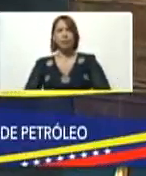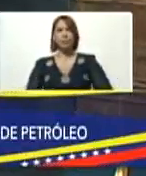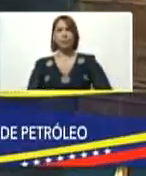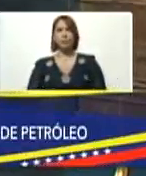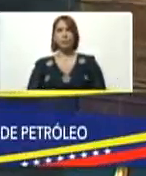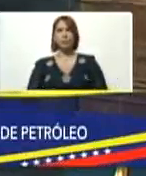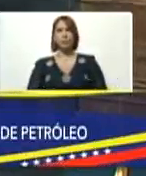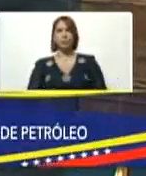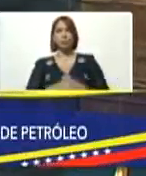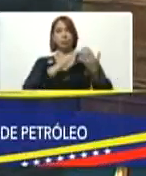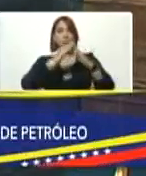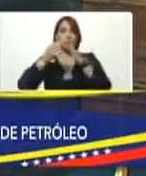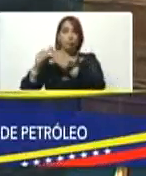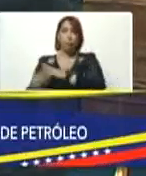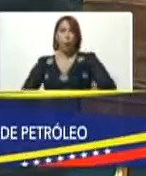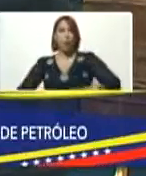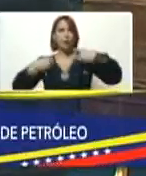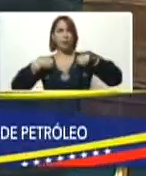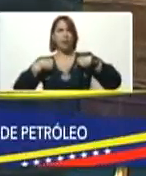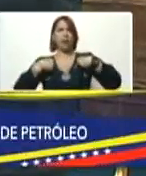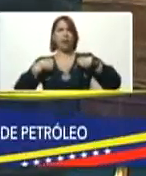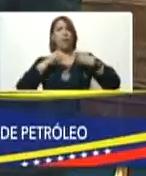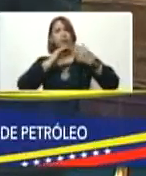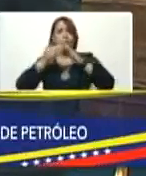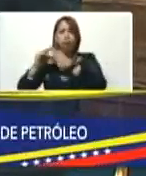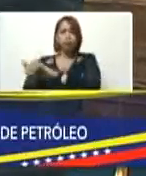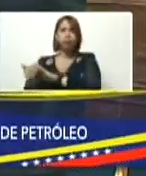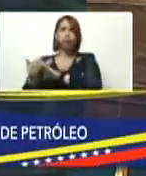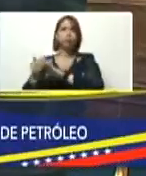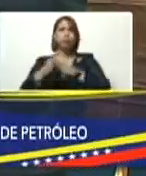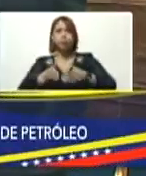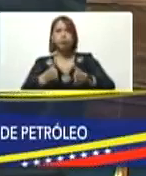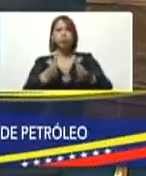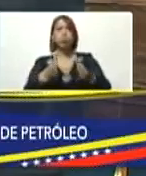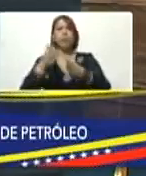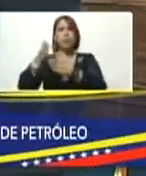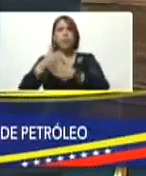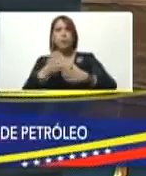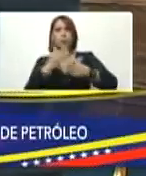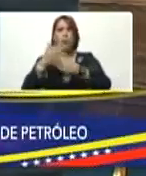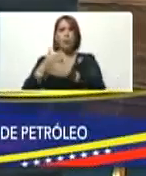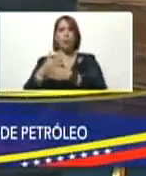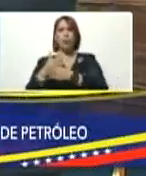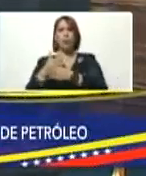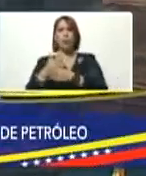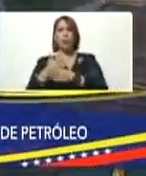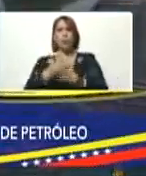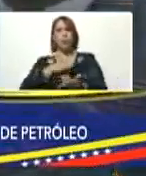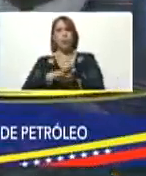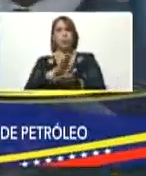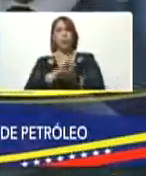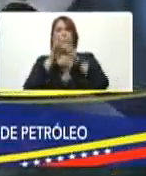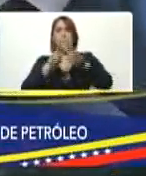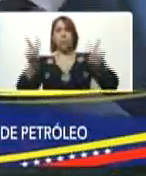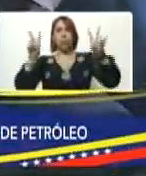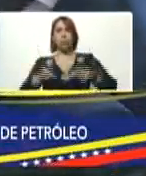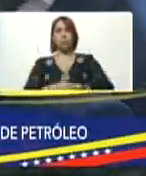Una comunidad, la humanidad, una comunidad de destino compartido, de destino pacífico.